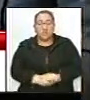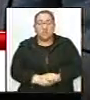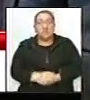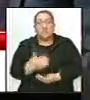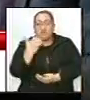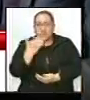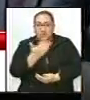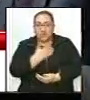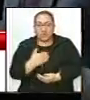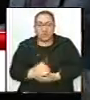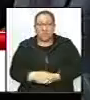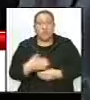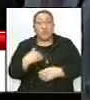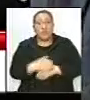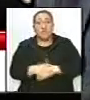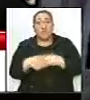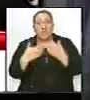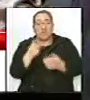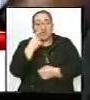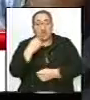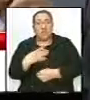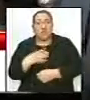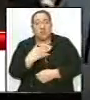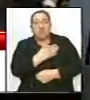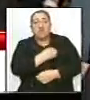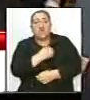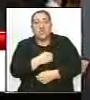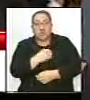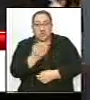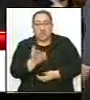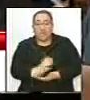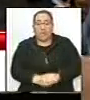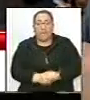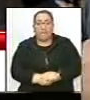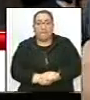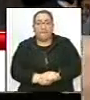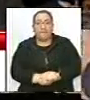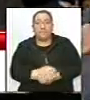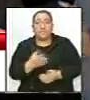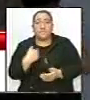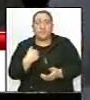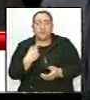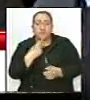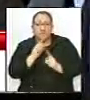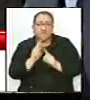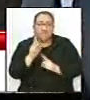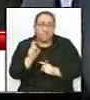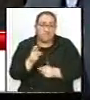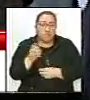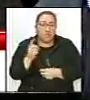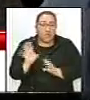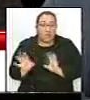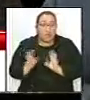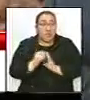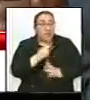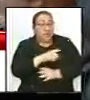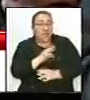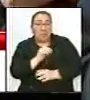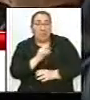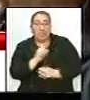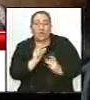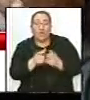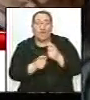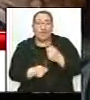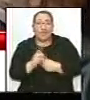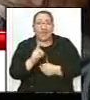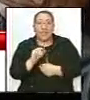Gracias, presidente. Saludar al señor ministro de la producción. Mi intervención es un poco para complementar lo expresado por el